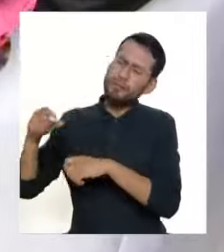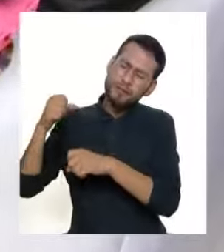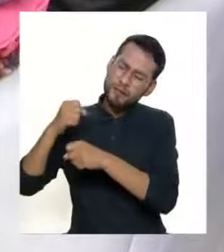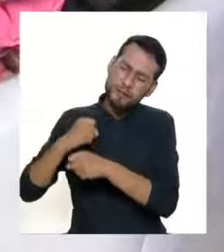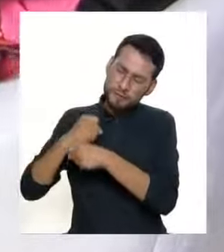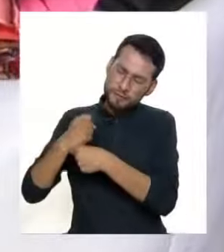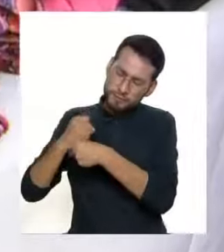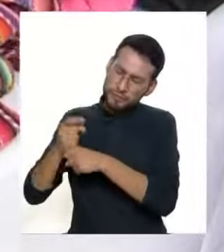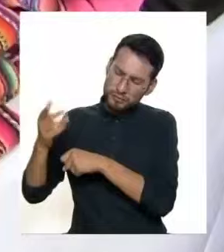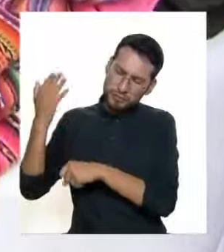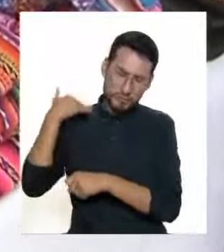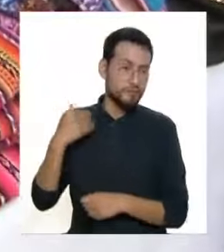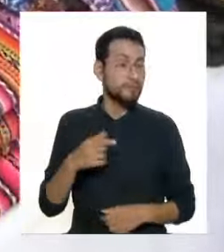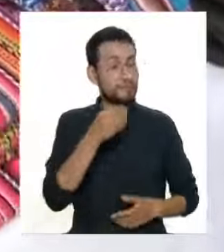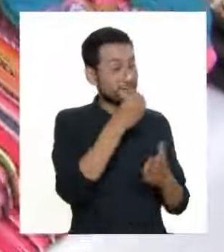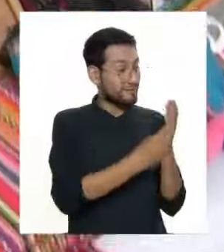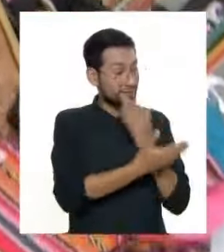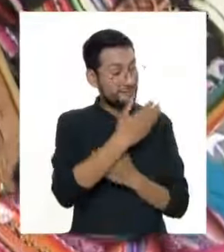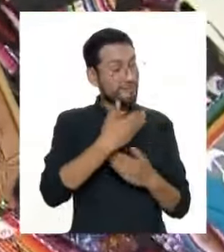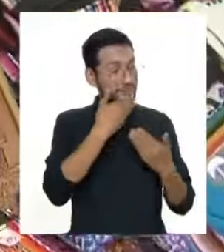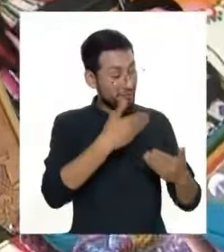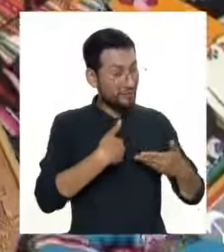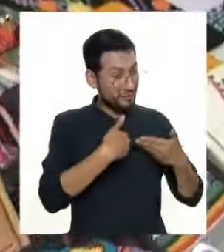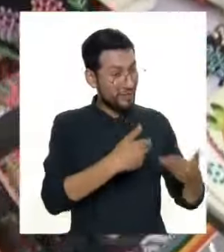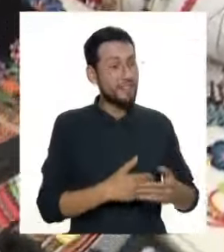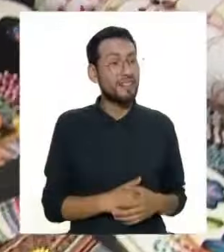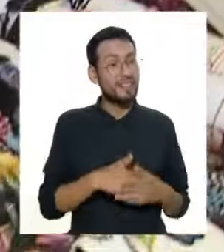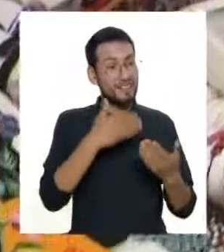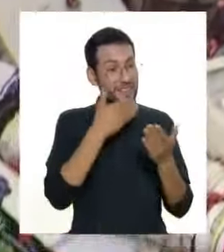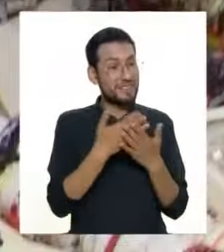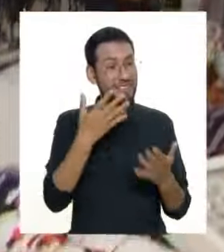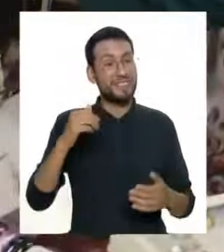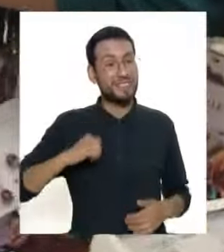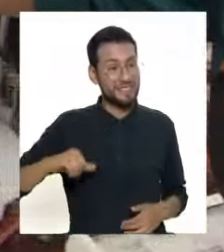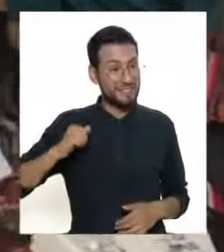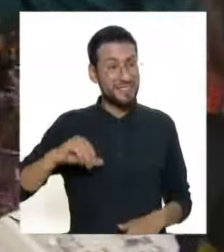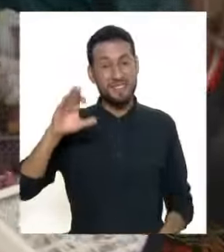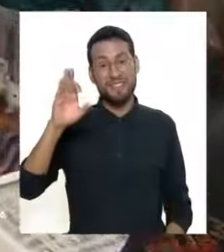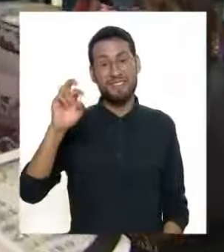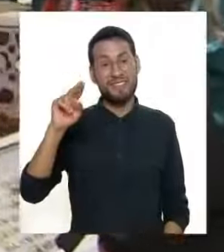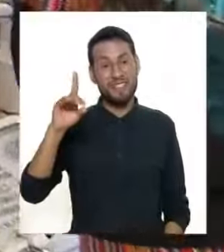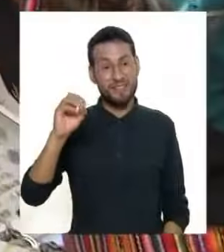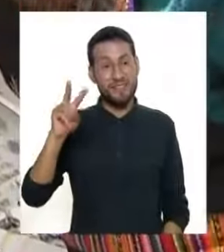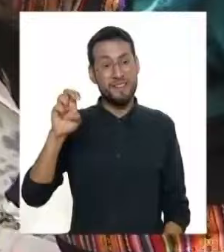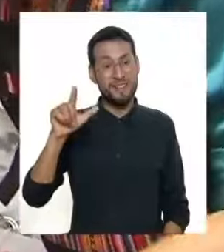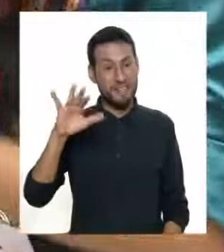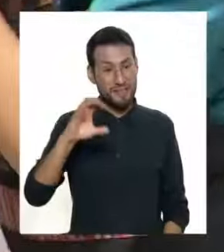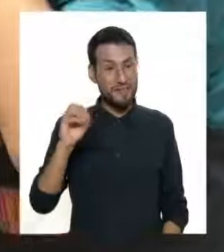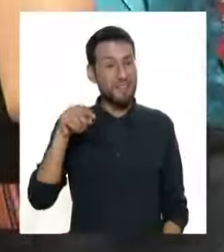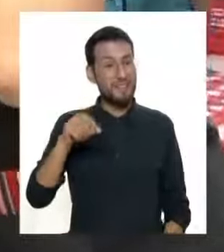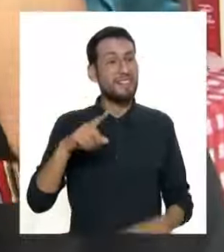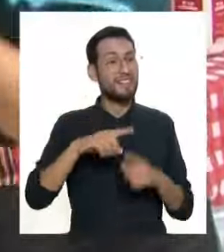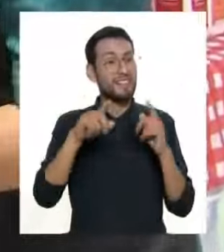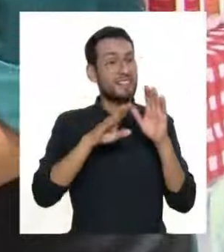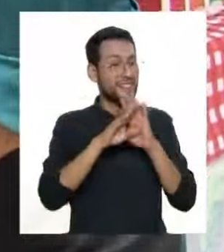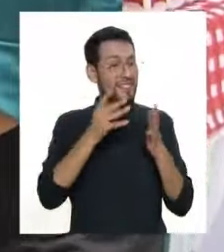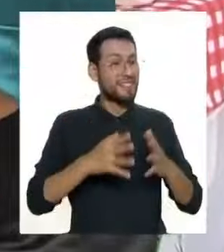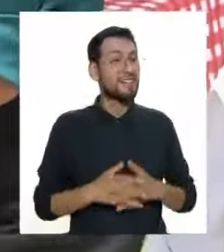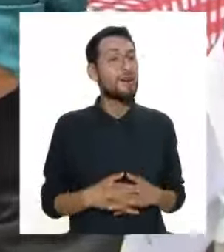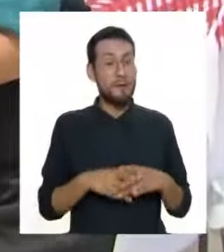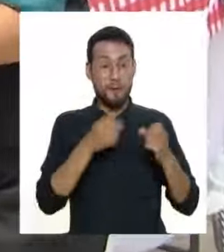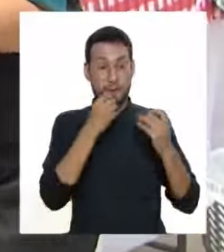emprendimiento? Bueno, muy buenos días. Muchas gracias por la invitación. Gracias a nuestro alcalde, Fernando Velasco, a la Gerencia de Desarrollo.